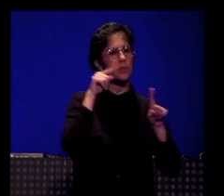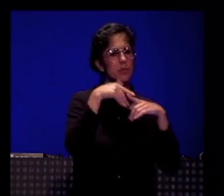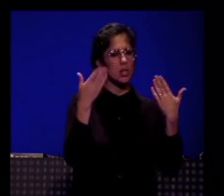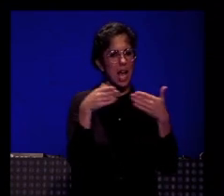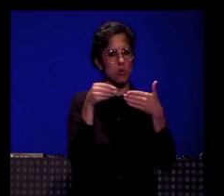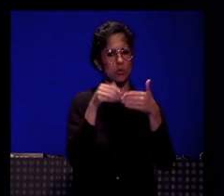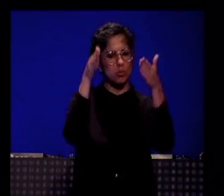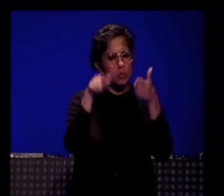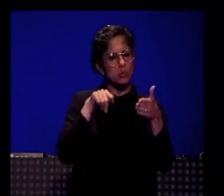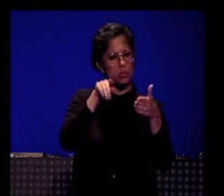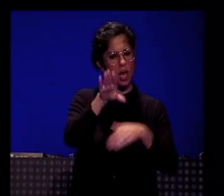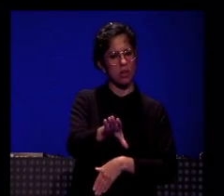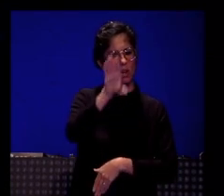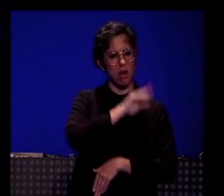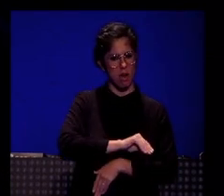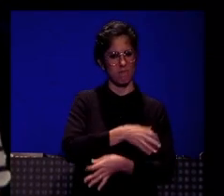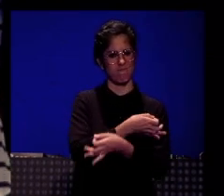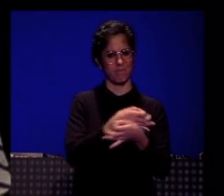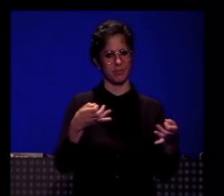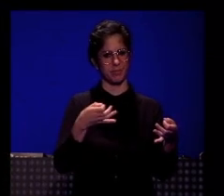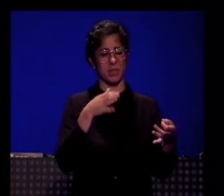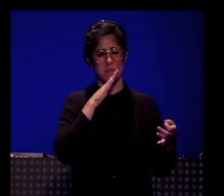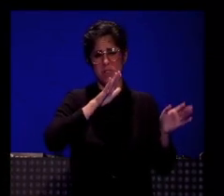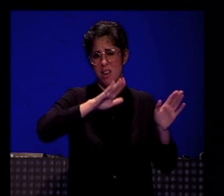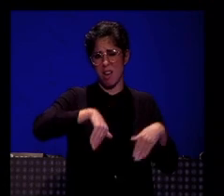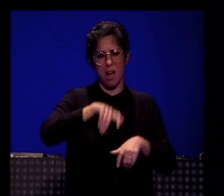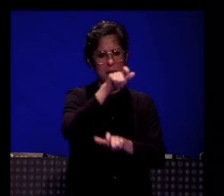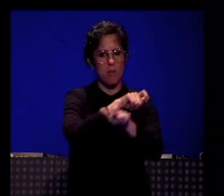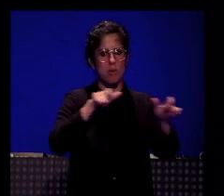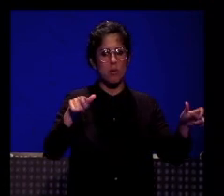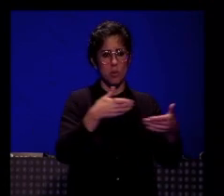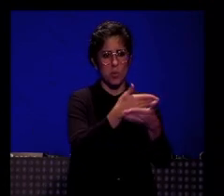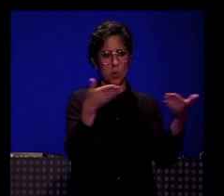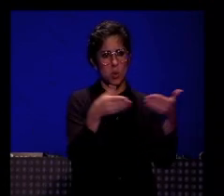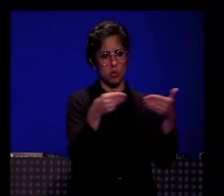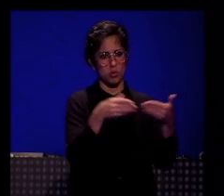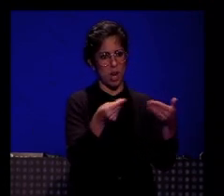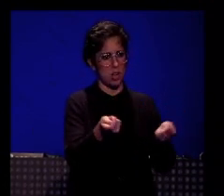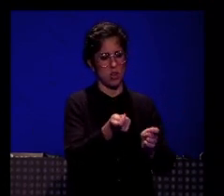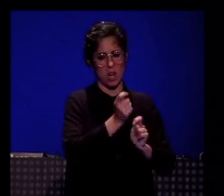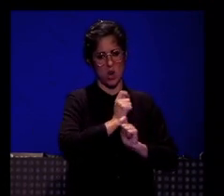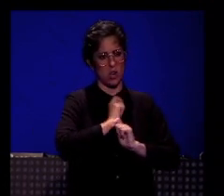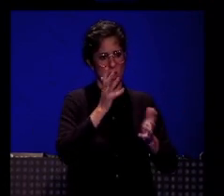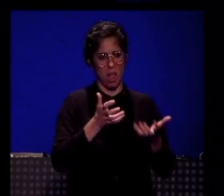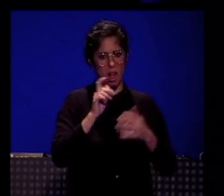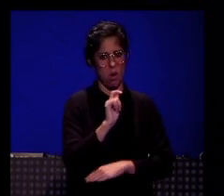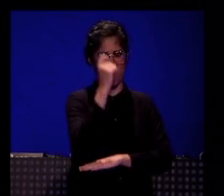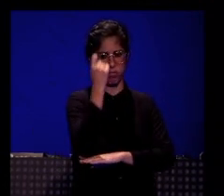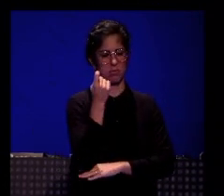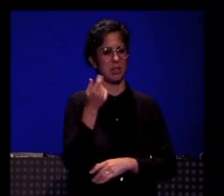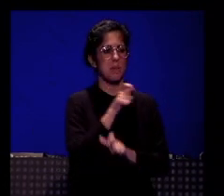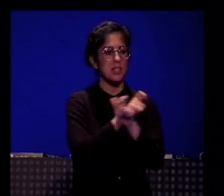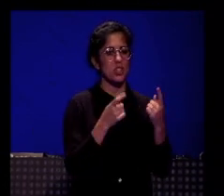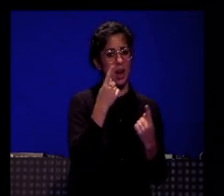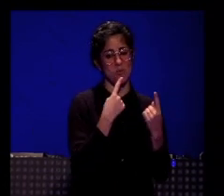cuál es afinar nuestros usuarios son los que nos van a dar la vida hay gente que llama a los usuarios los jefes los jefes son los que nos